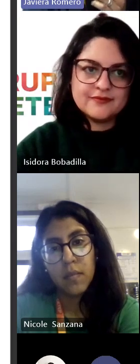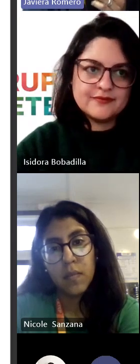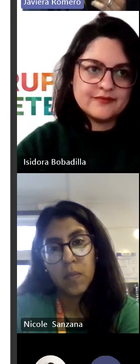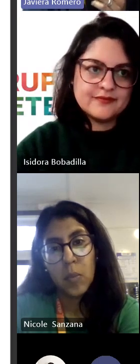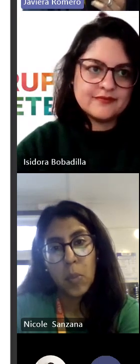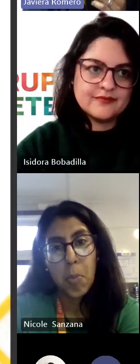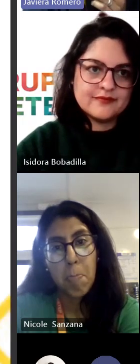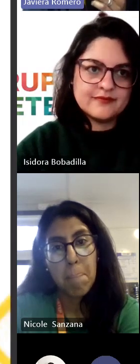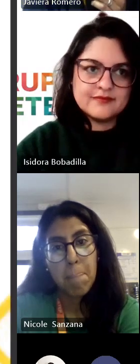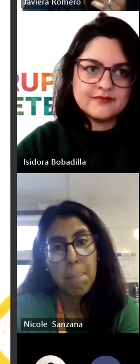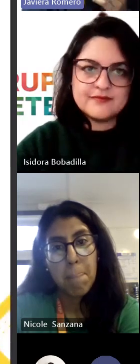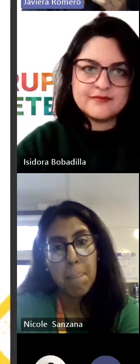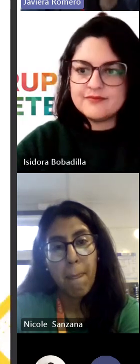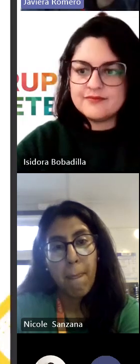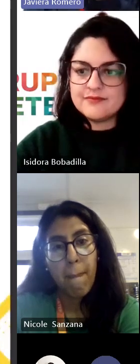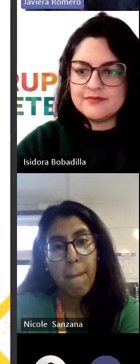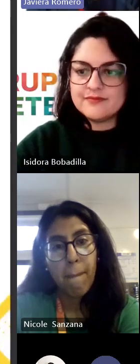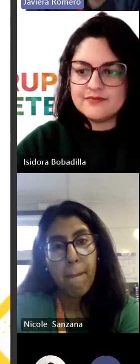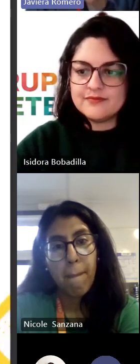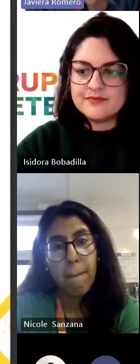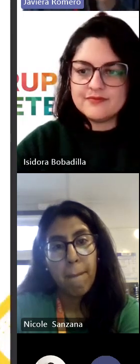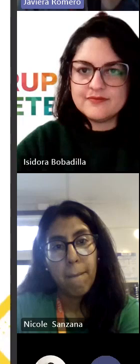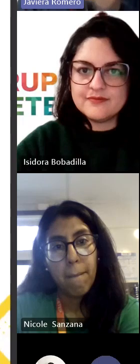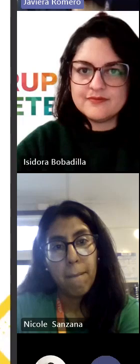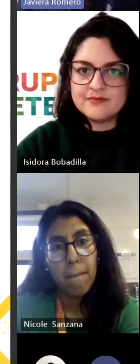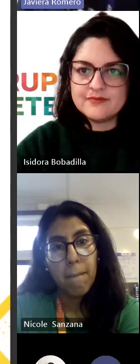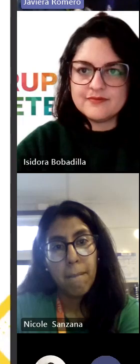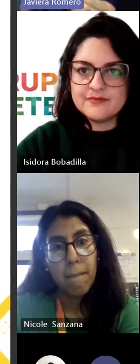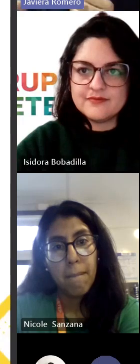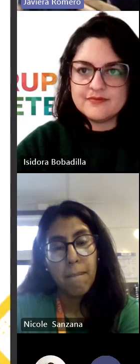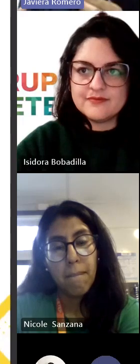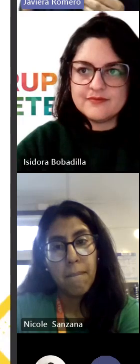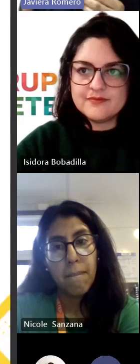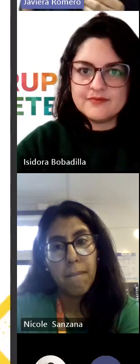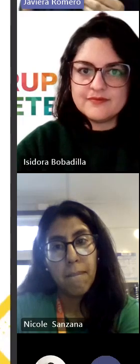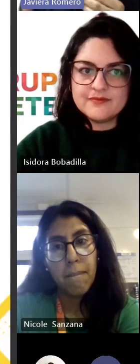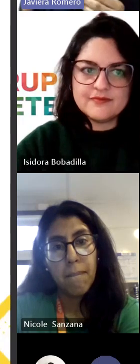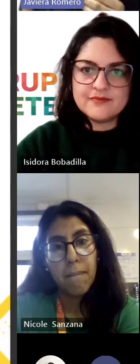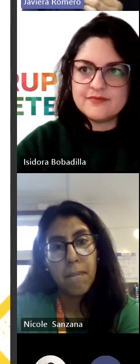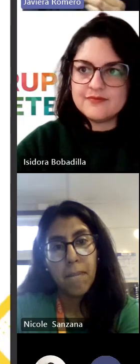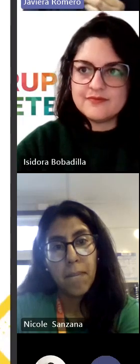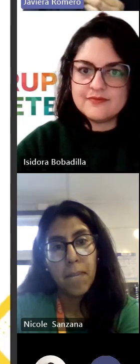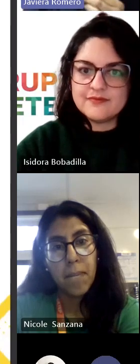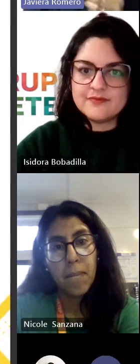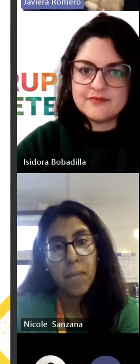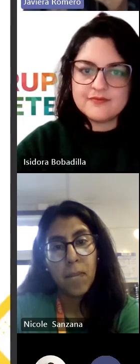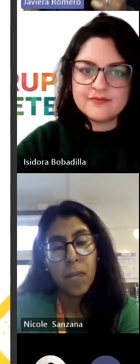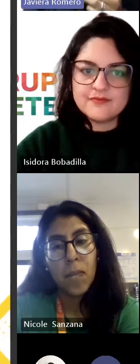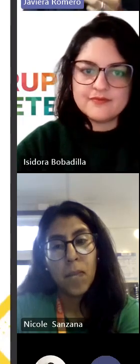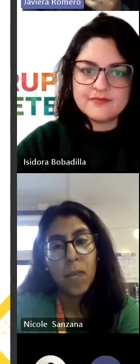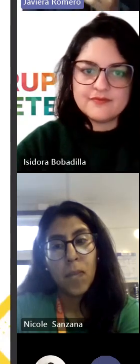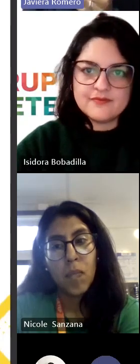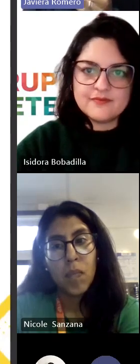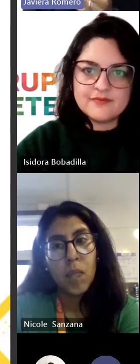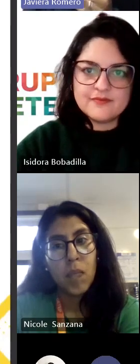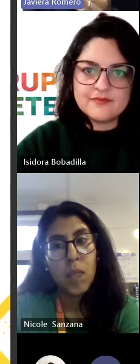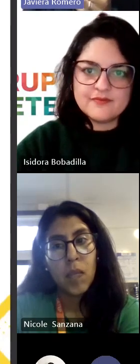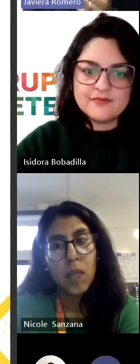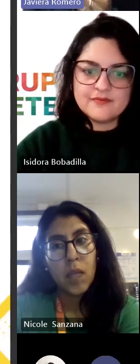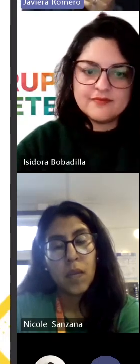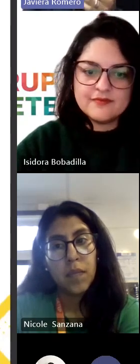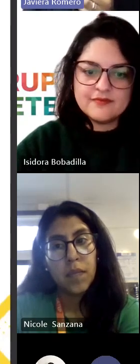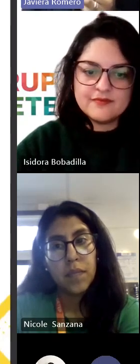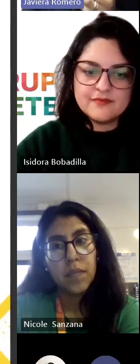la premeditación. Bien, ahora, como el tema tiene que ver con la prevención, ¿cierto?,